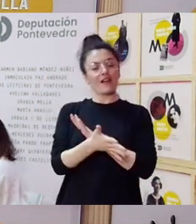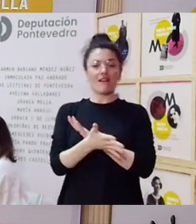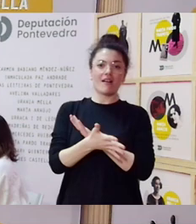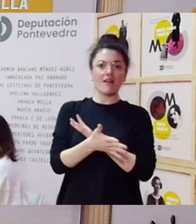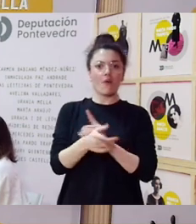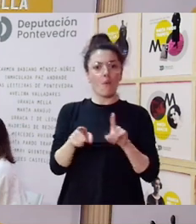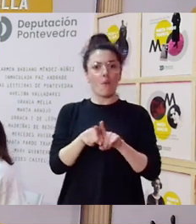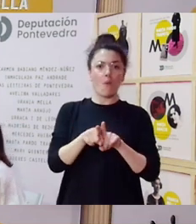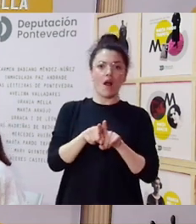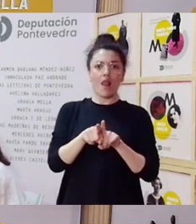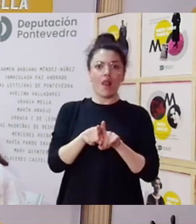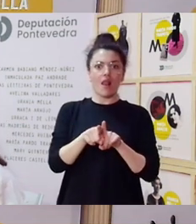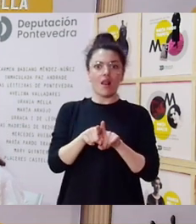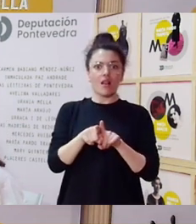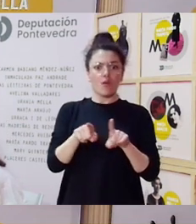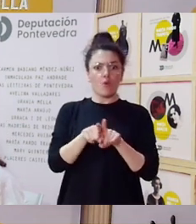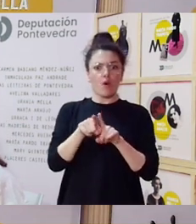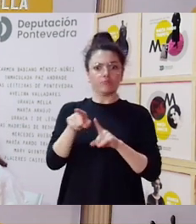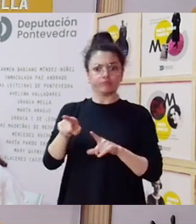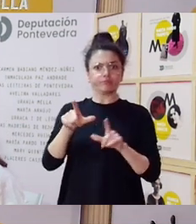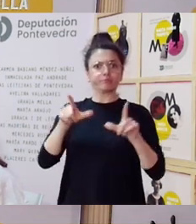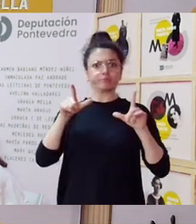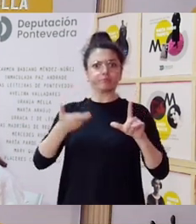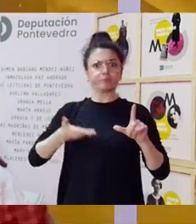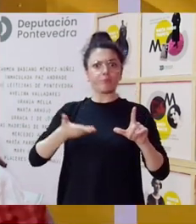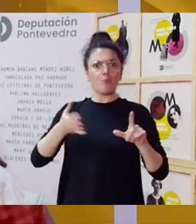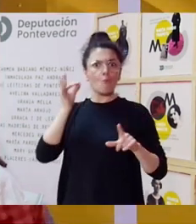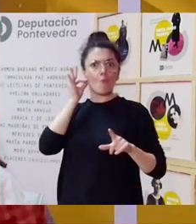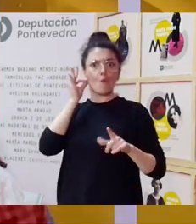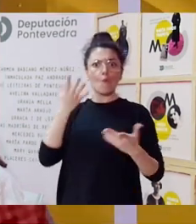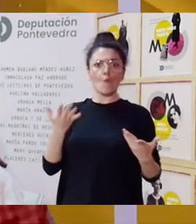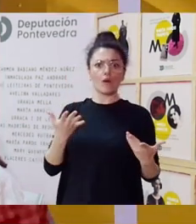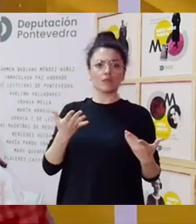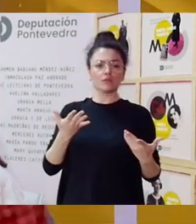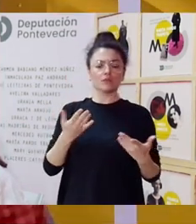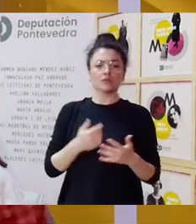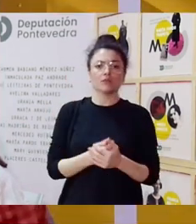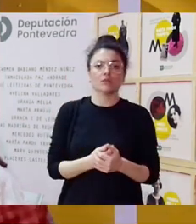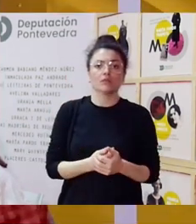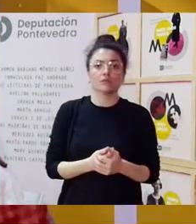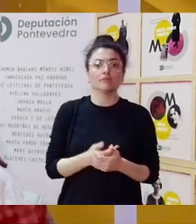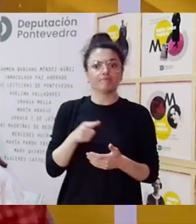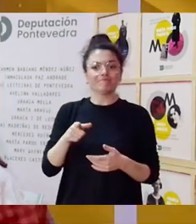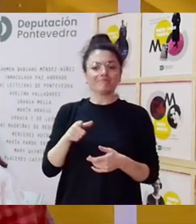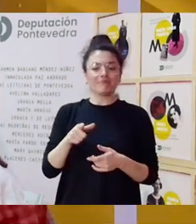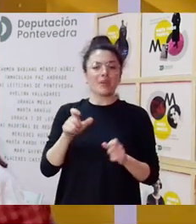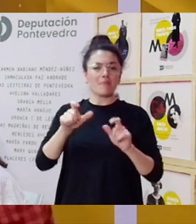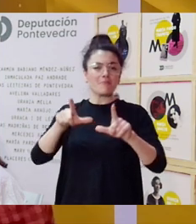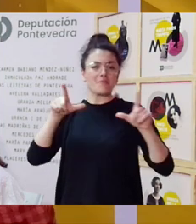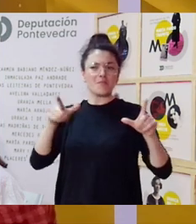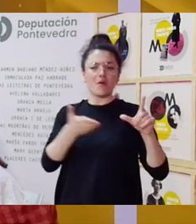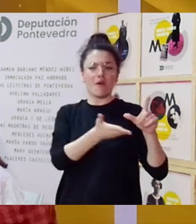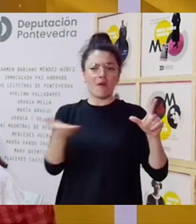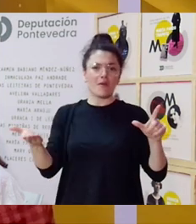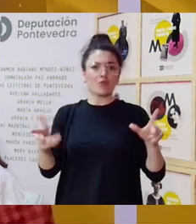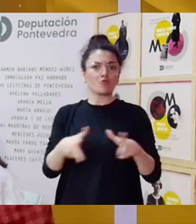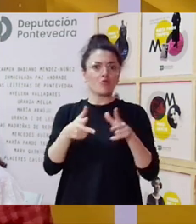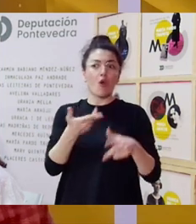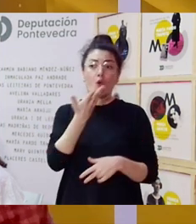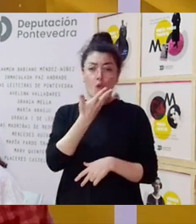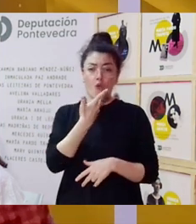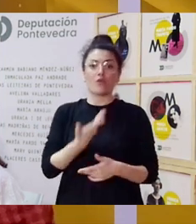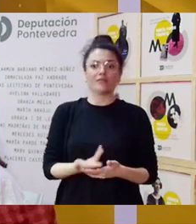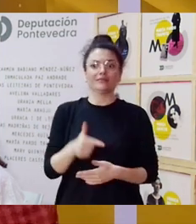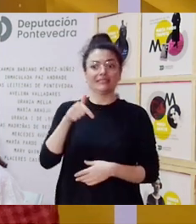redundancia, significarse pois sí. Moito, pois sí. Non? Pois públicamente. Sí. Pois efectivamente, era unha persoa coñecida. Claro que sempre,